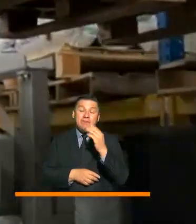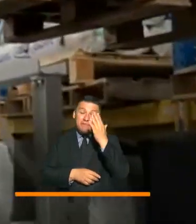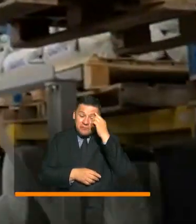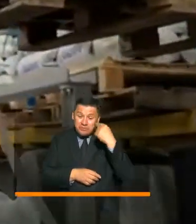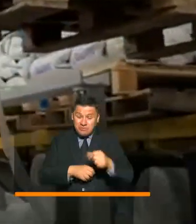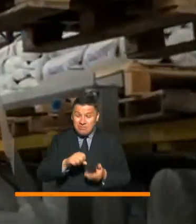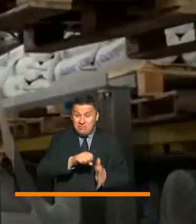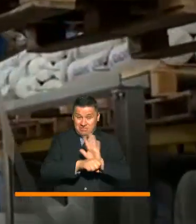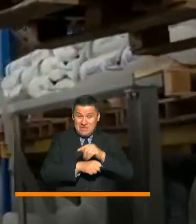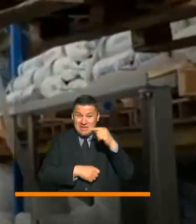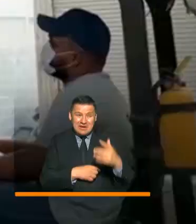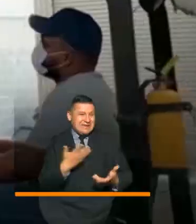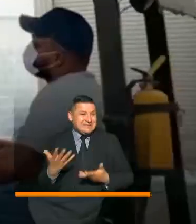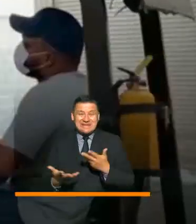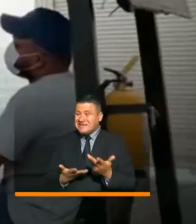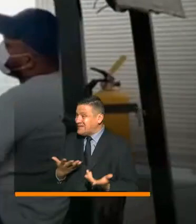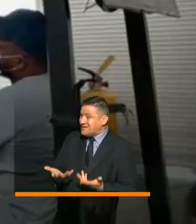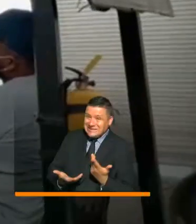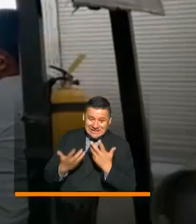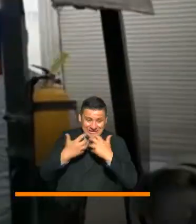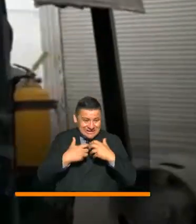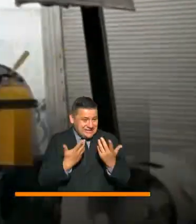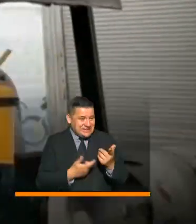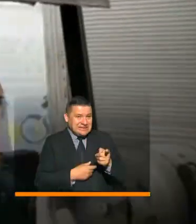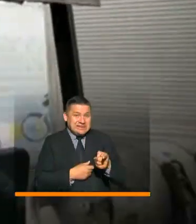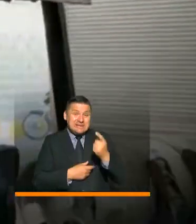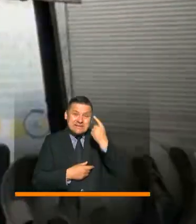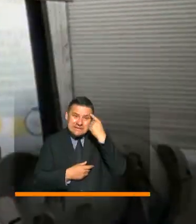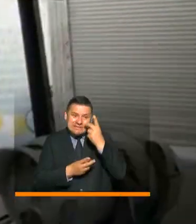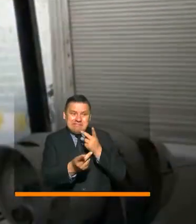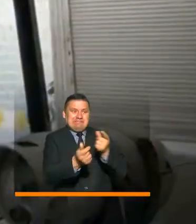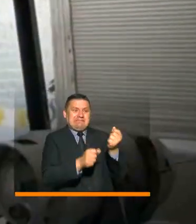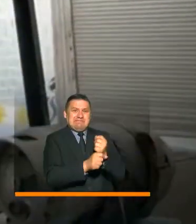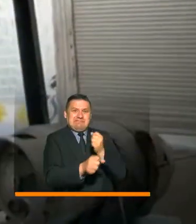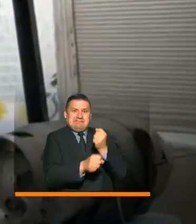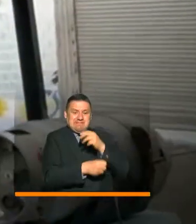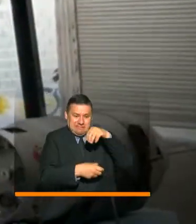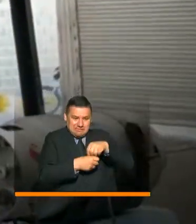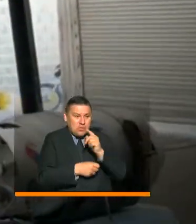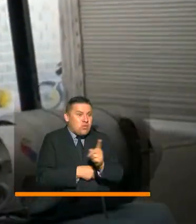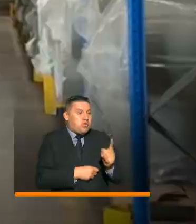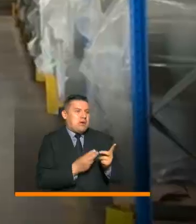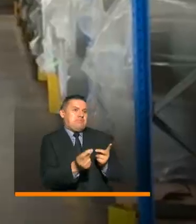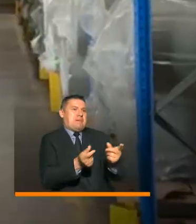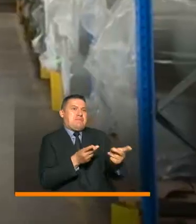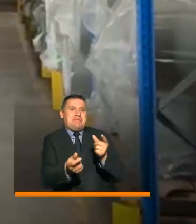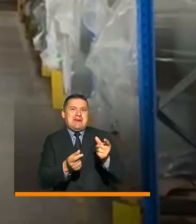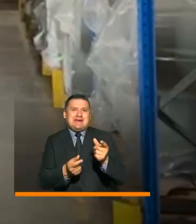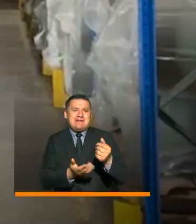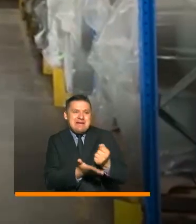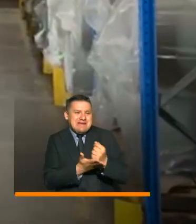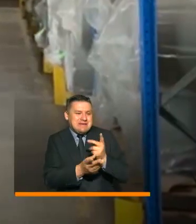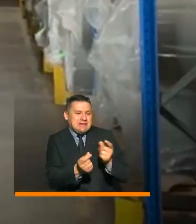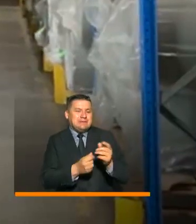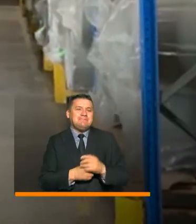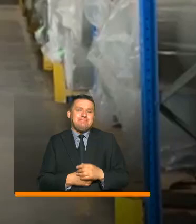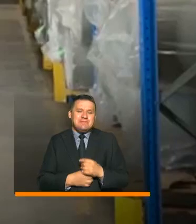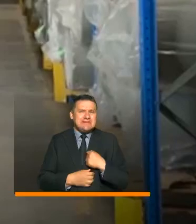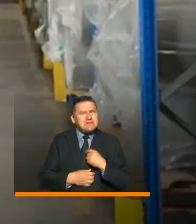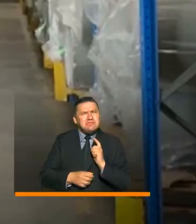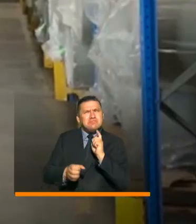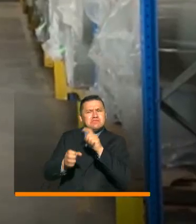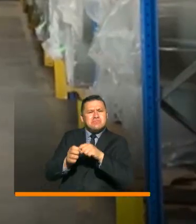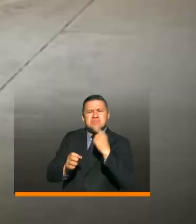grave, básicamente de que se perdiera el empleo de todos los colaboradores que tenemos. Supimos del PAE por